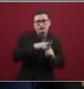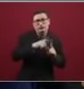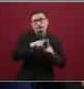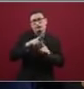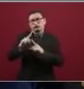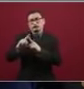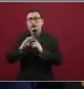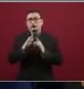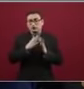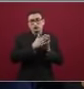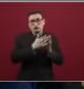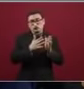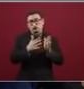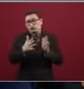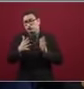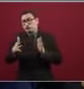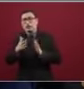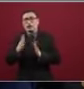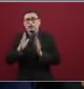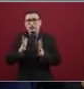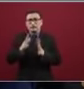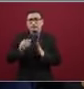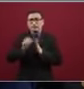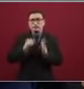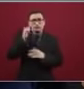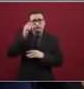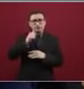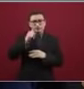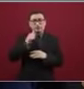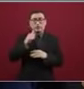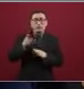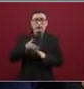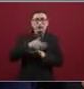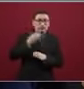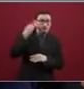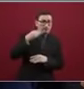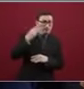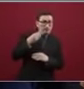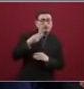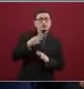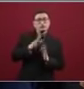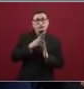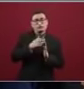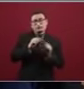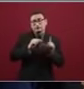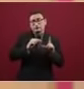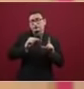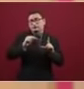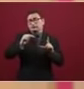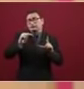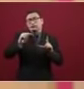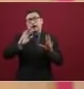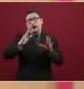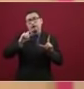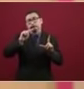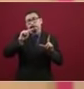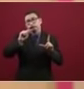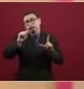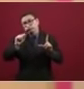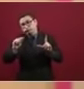En lo que llevamos de abril, esta tendencia de marzo es todavía más baja,